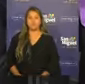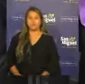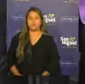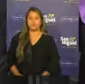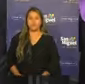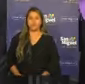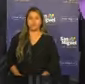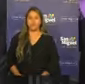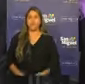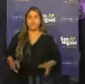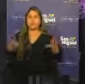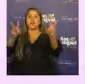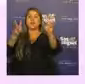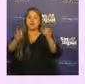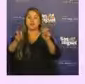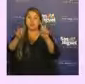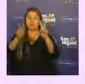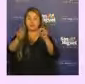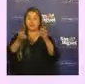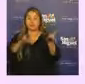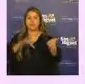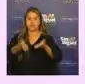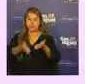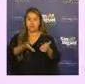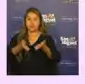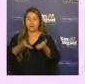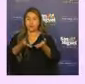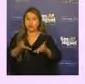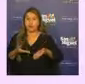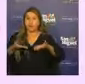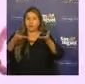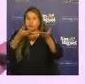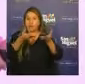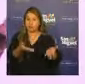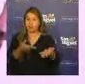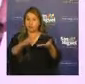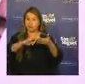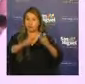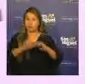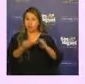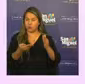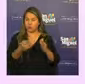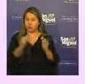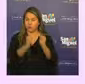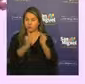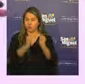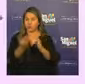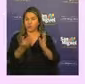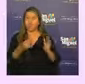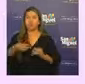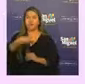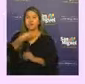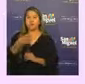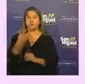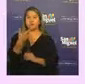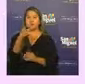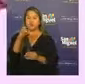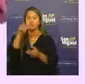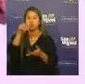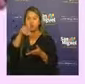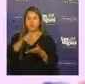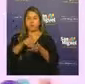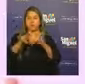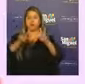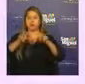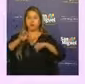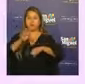En términos de prestaciones de los servicios que entregamos a la comunidad, tenemos 380.000 prestaciones